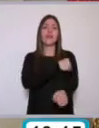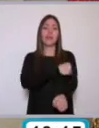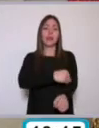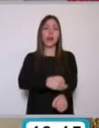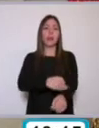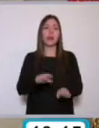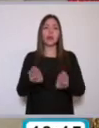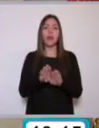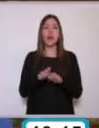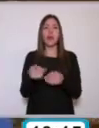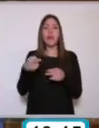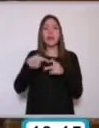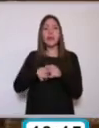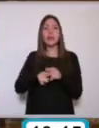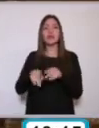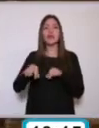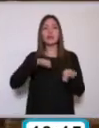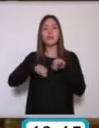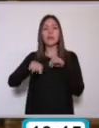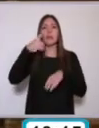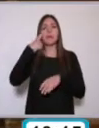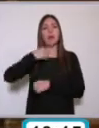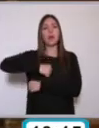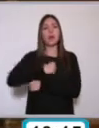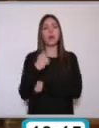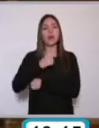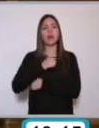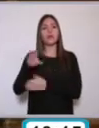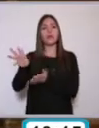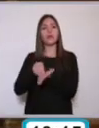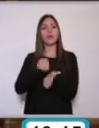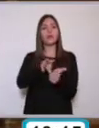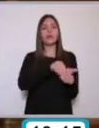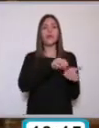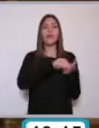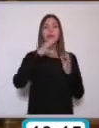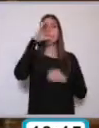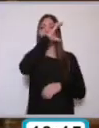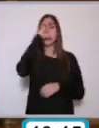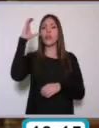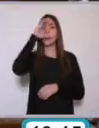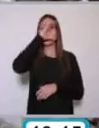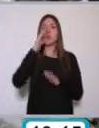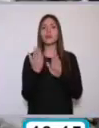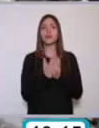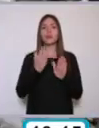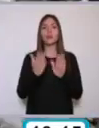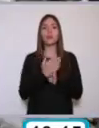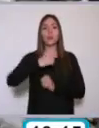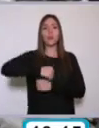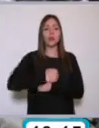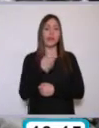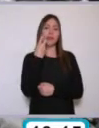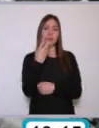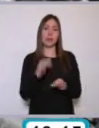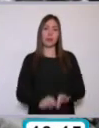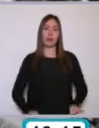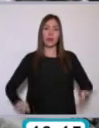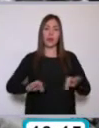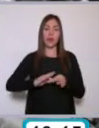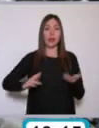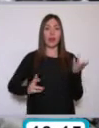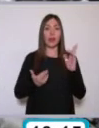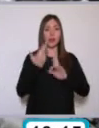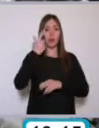de recopilar material fotográfico y por eso la Revolución forma una parte fundamental de este acervo, porque es la que le